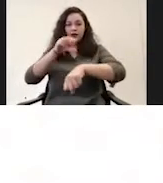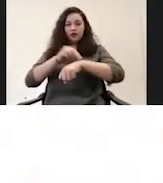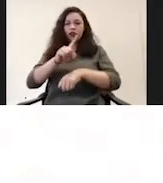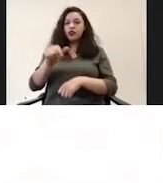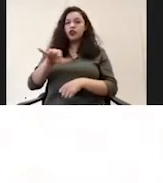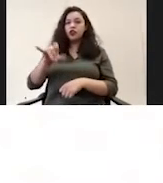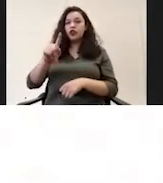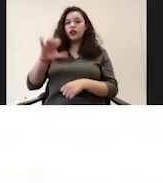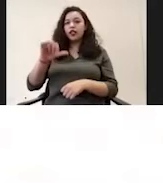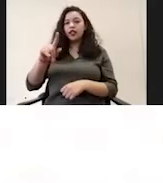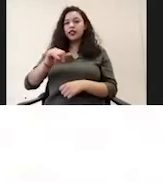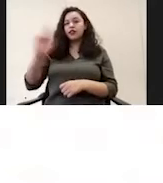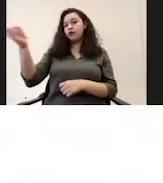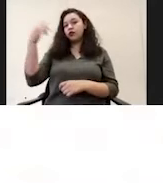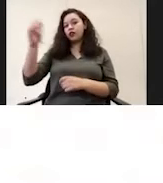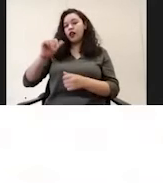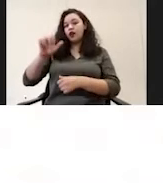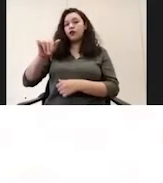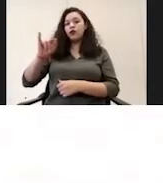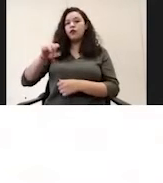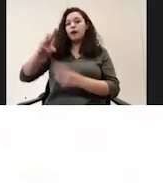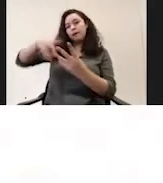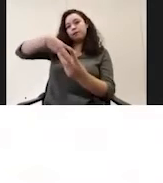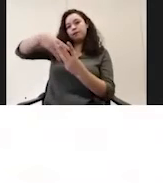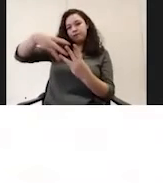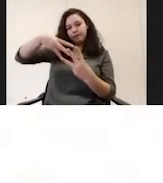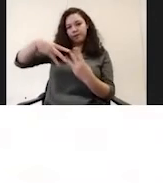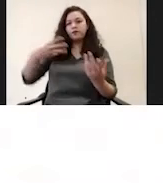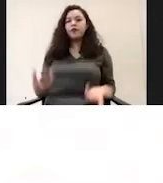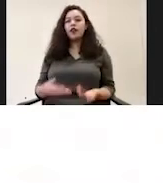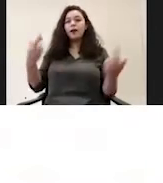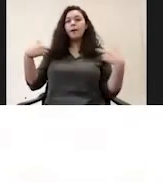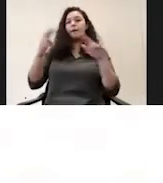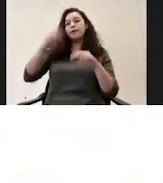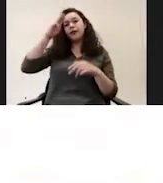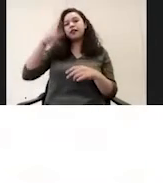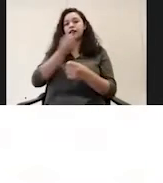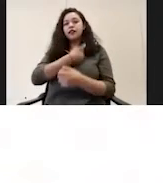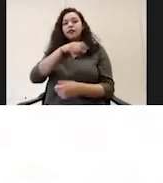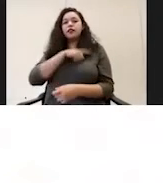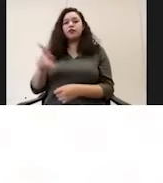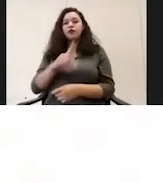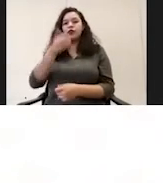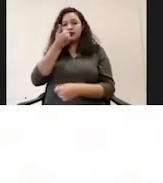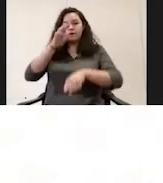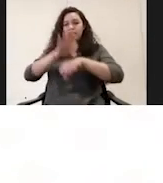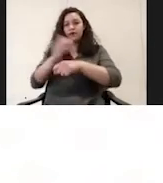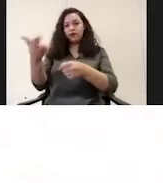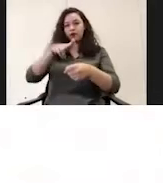zootecnista, egresada de la Universidad Autónoma Metropolitana, maestra de Salud Pública y Administración de